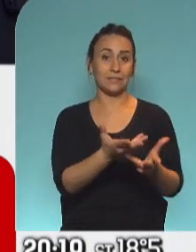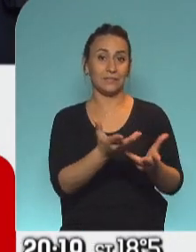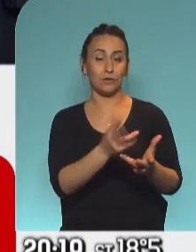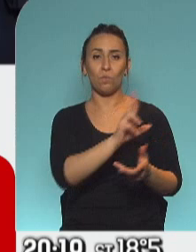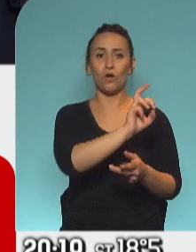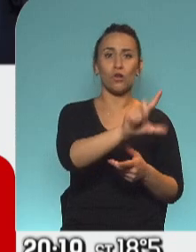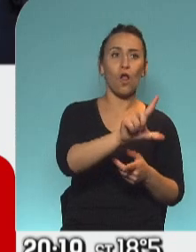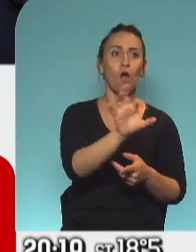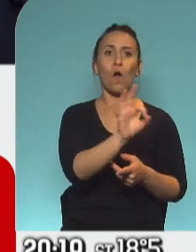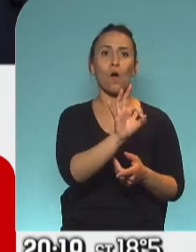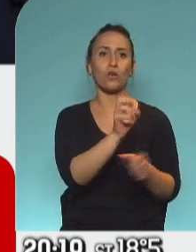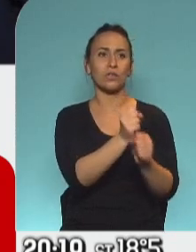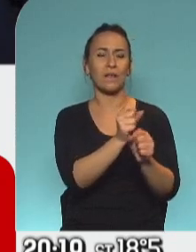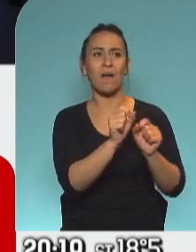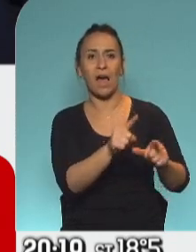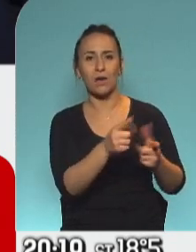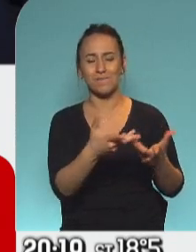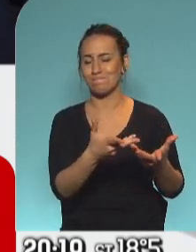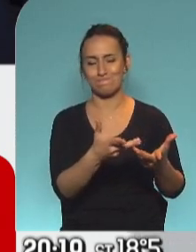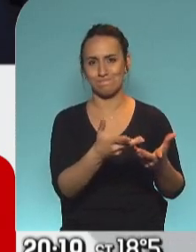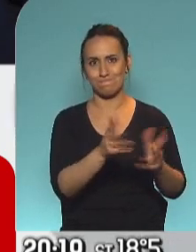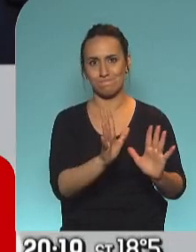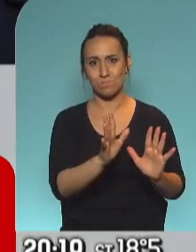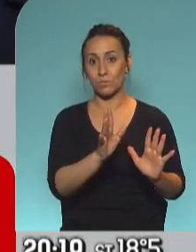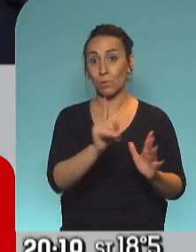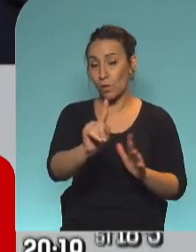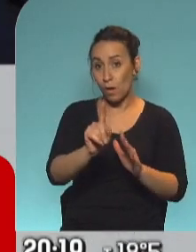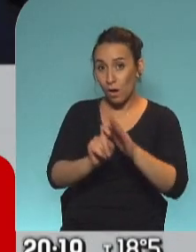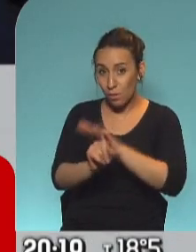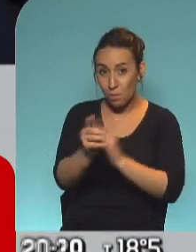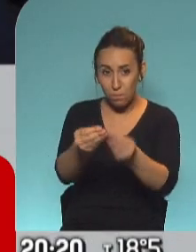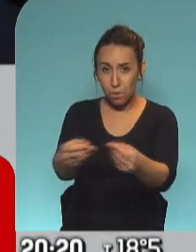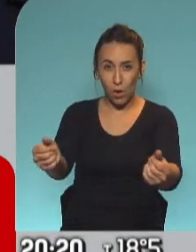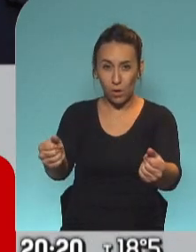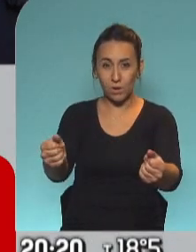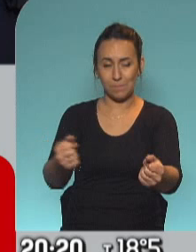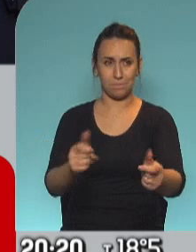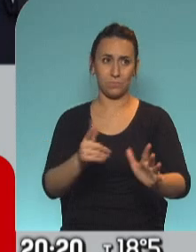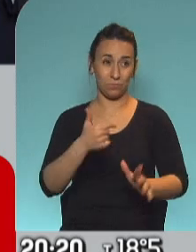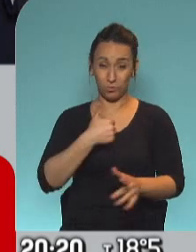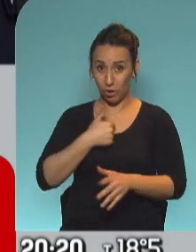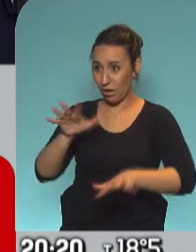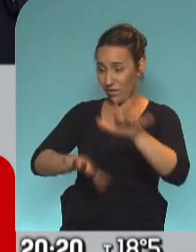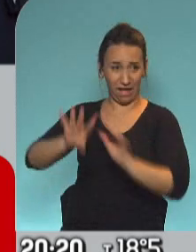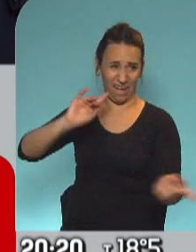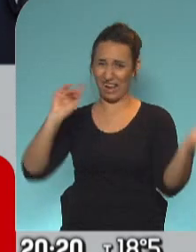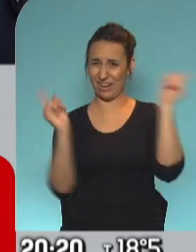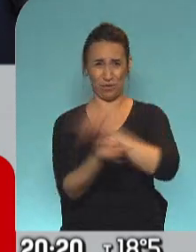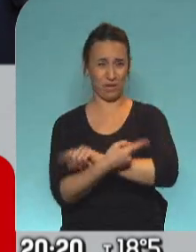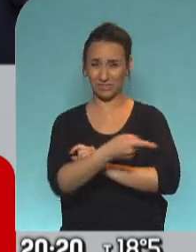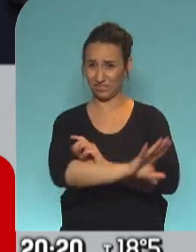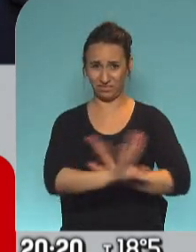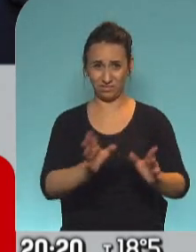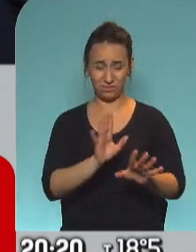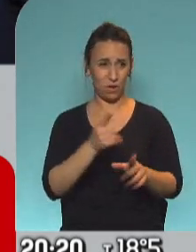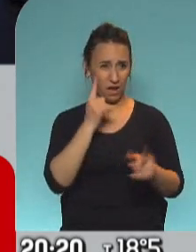que sucedió la desaparición del submarino. Hubiese hecho todo al revés, no me hubiese